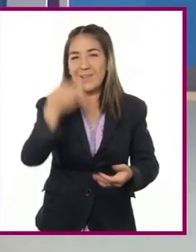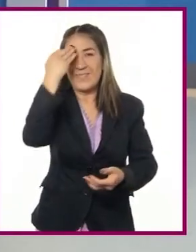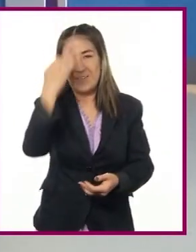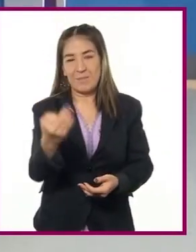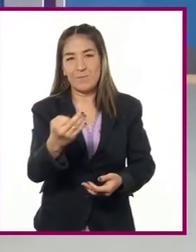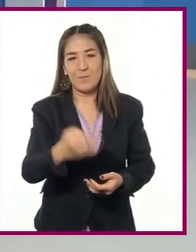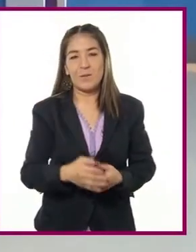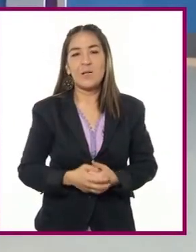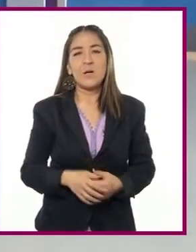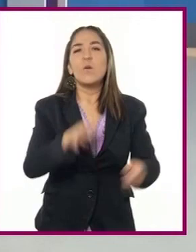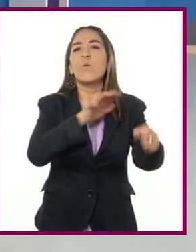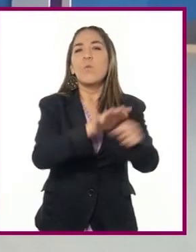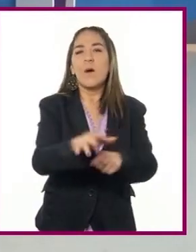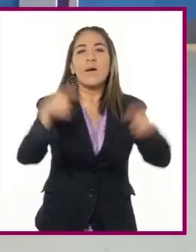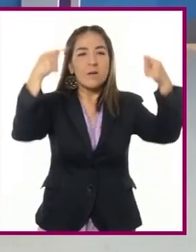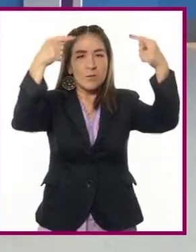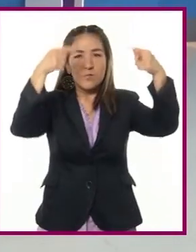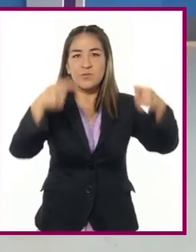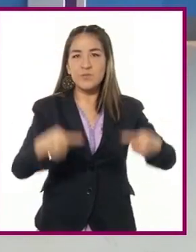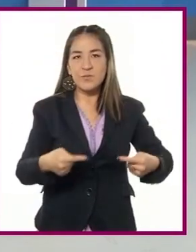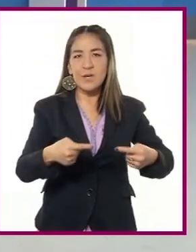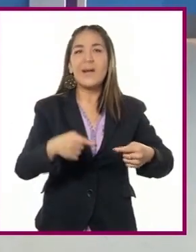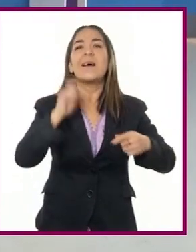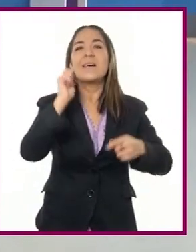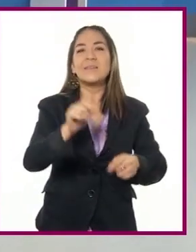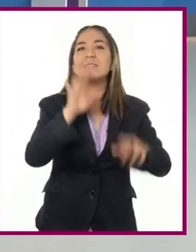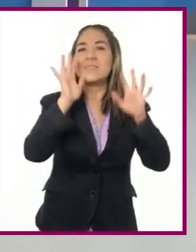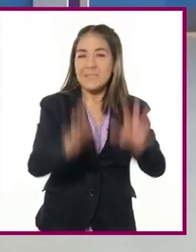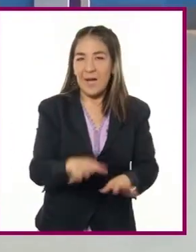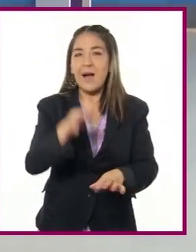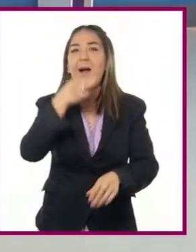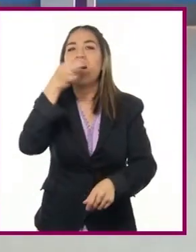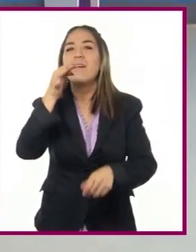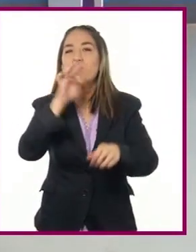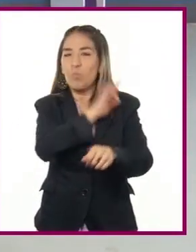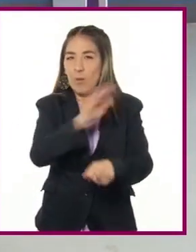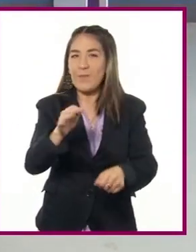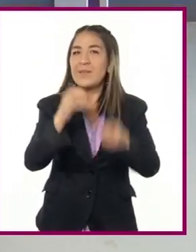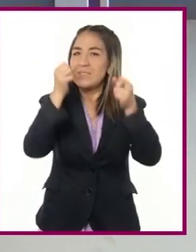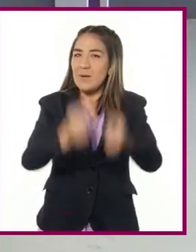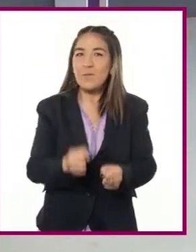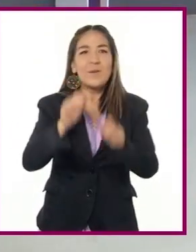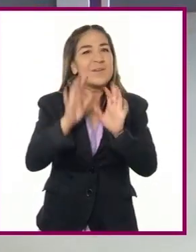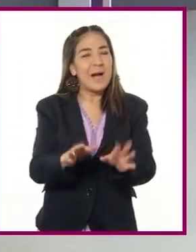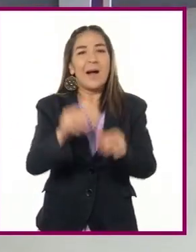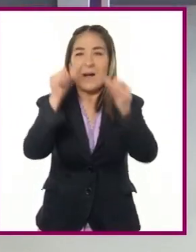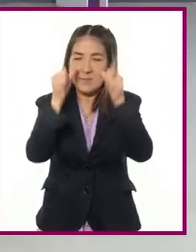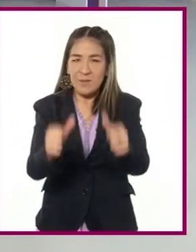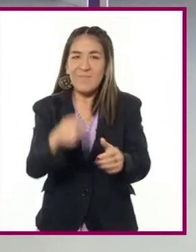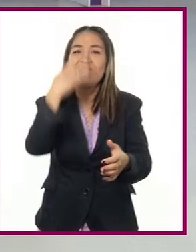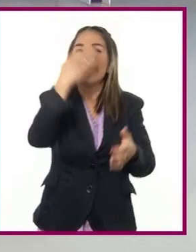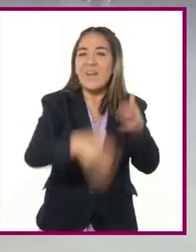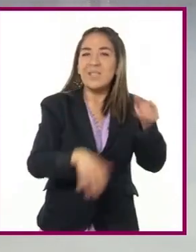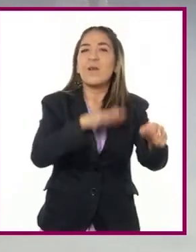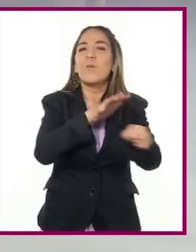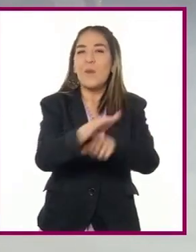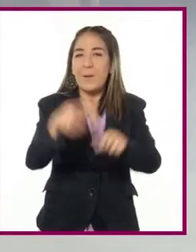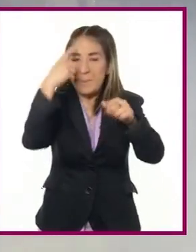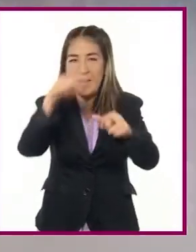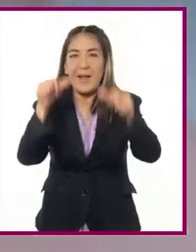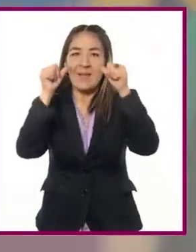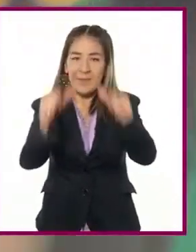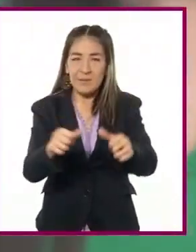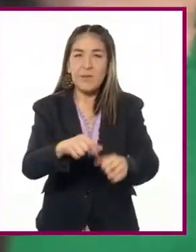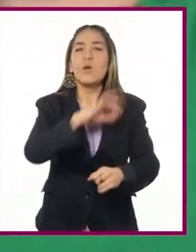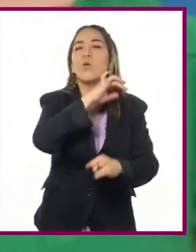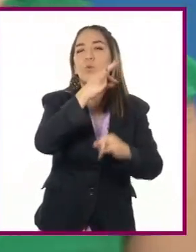vigentes. ¿Cuáles demandas se han cubierto? ¿Qué problemáticas quedan pendientes por resolver? Finalmente